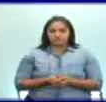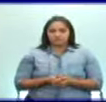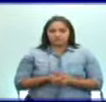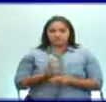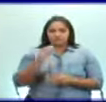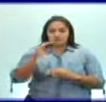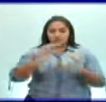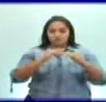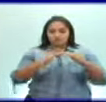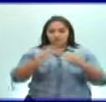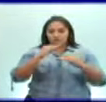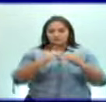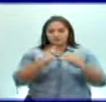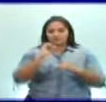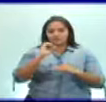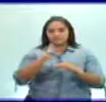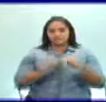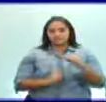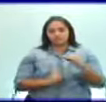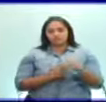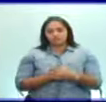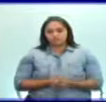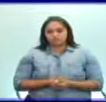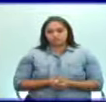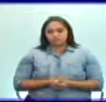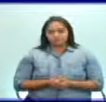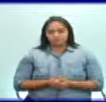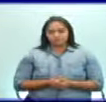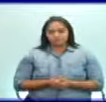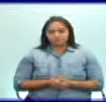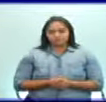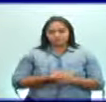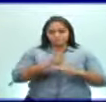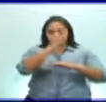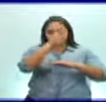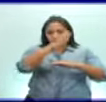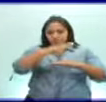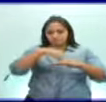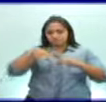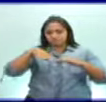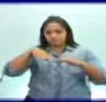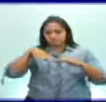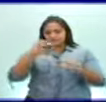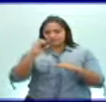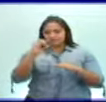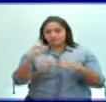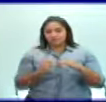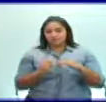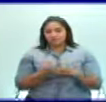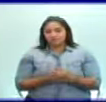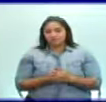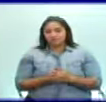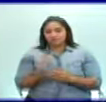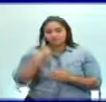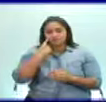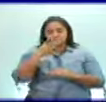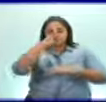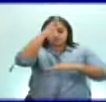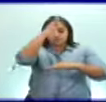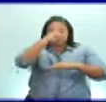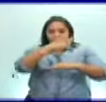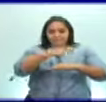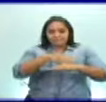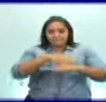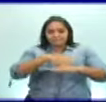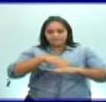El desplazamiento sigue en el eje X. Observen bien, miren aquí, cuando es entre 0 y 1, miren cómo decrece, en este caso de izquierda a derecha, miren